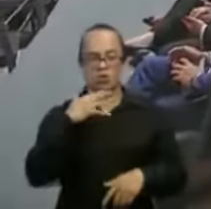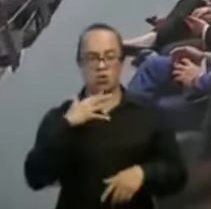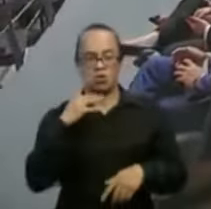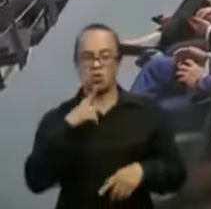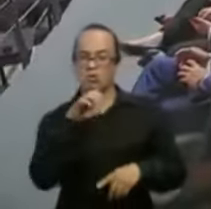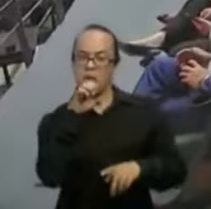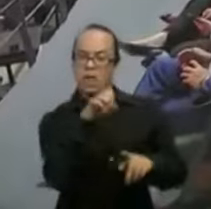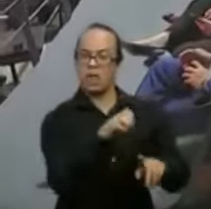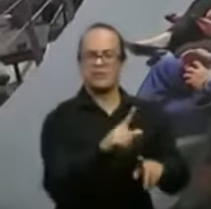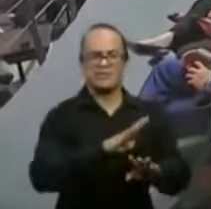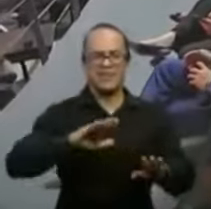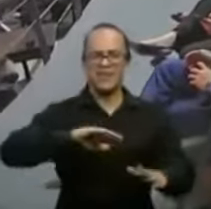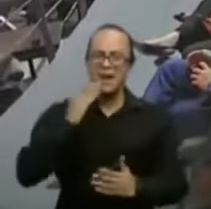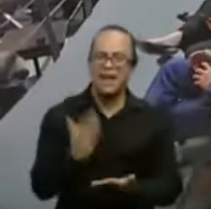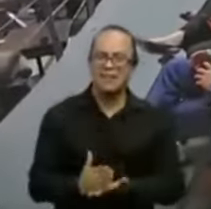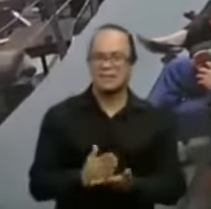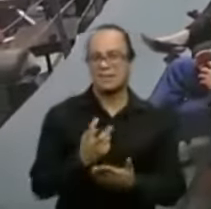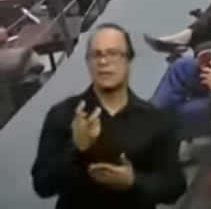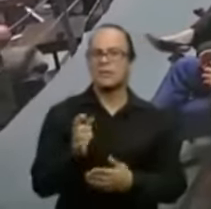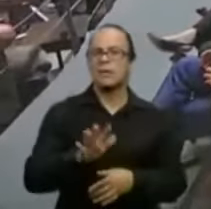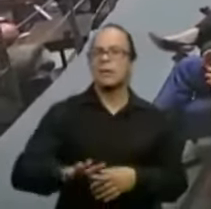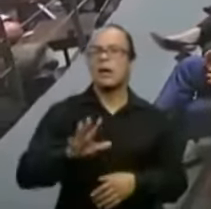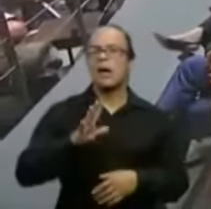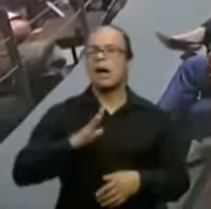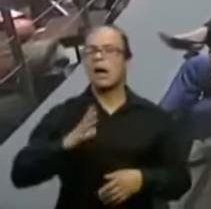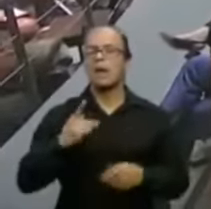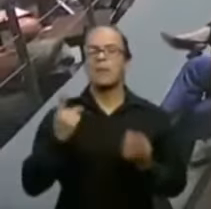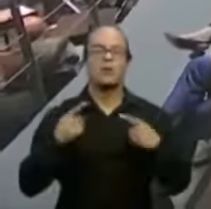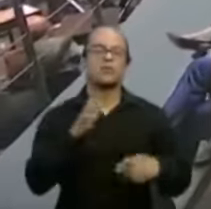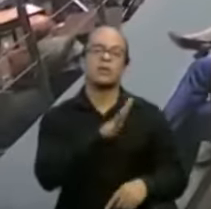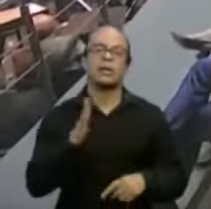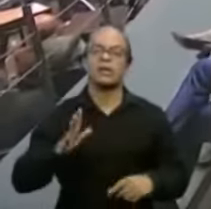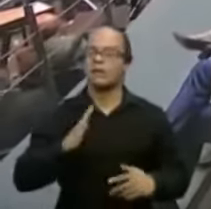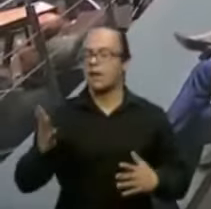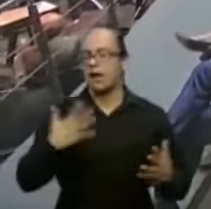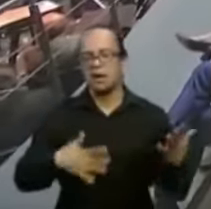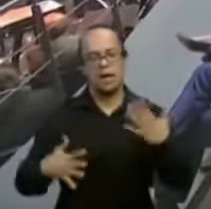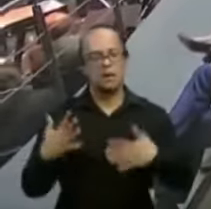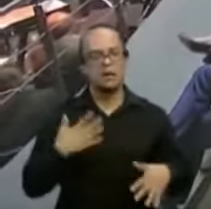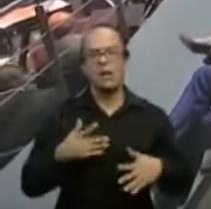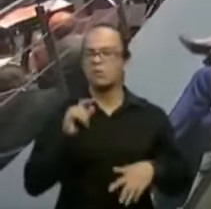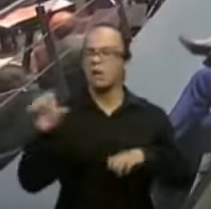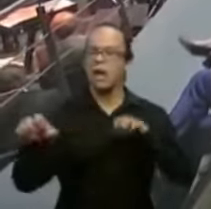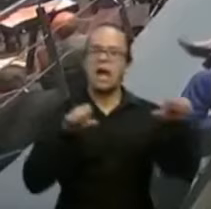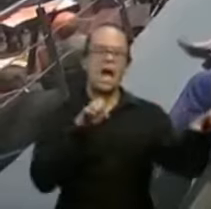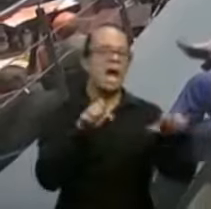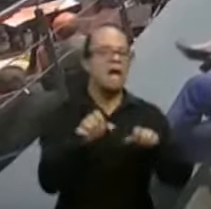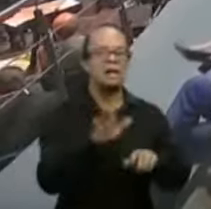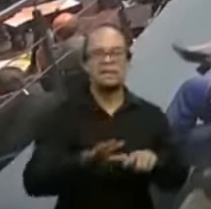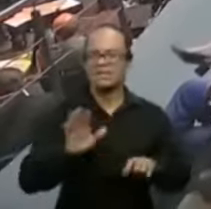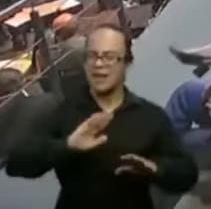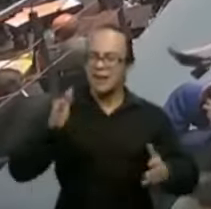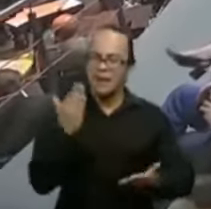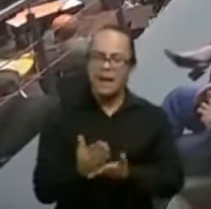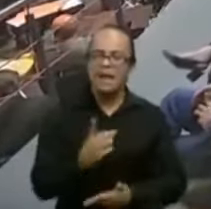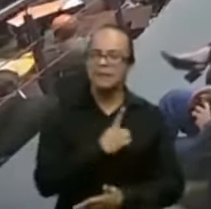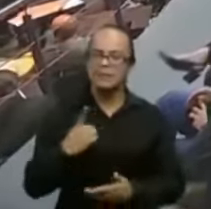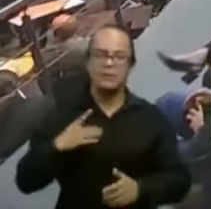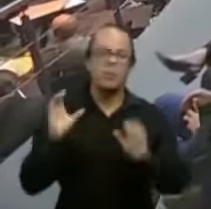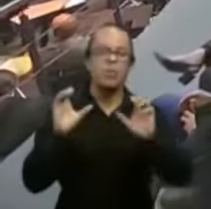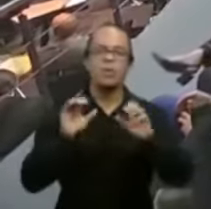Ya no más extorsiones, de las cuales está cansada nuestra ciudadanía y a la cual debemos de atender y cuidar.